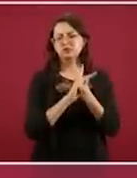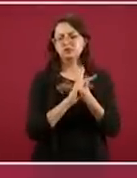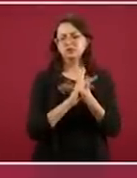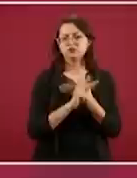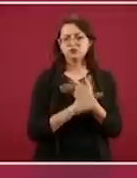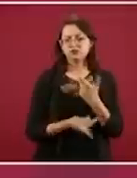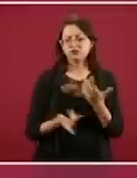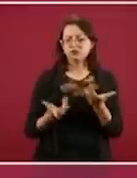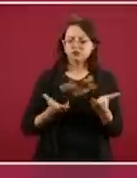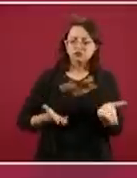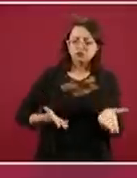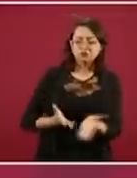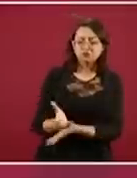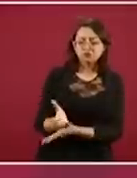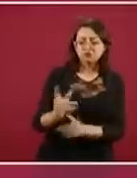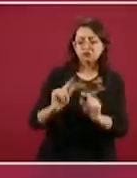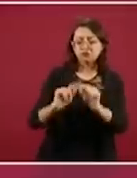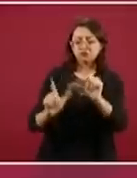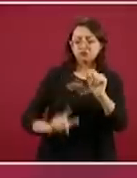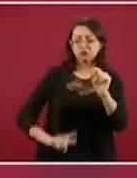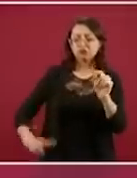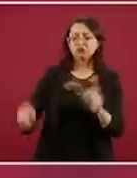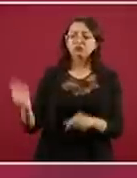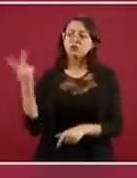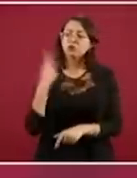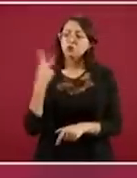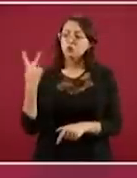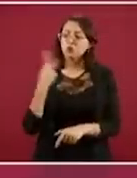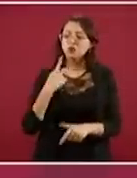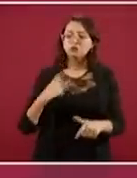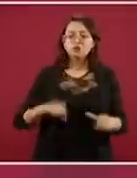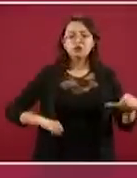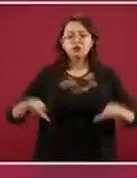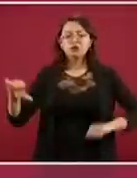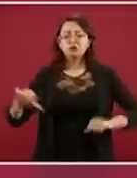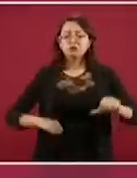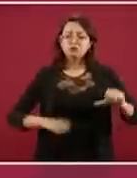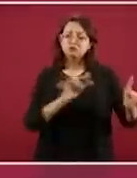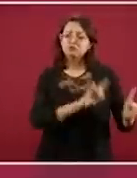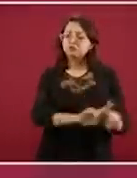actividad política en nuestro país.